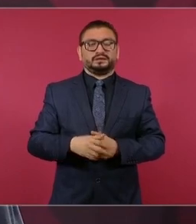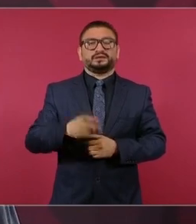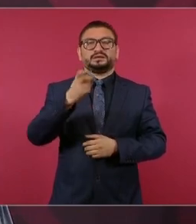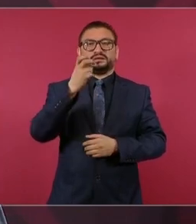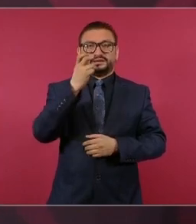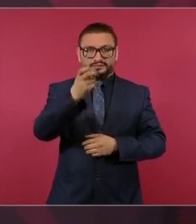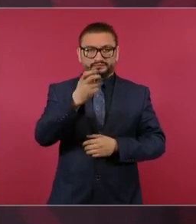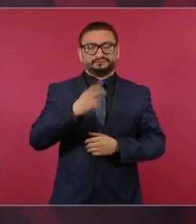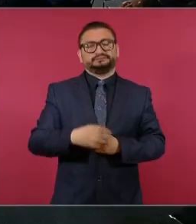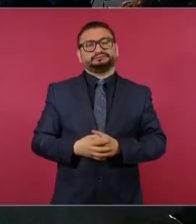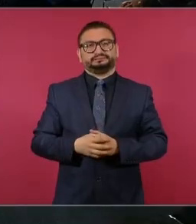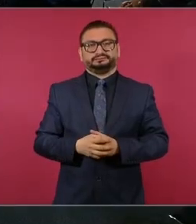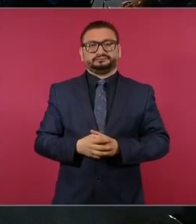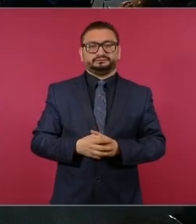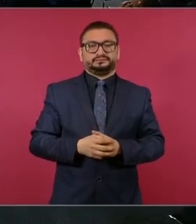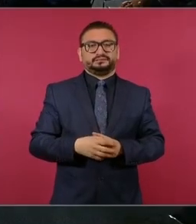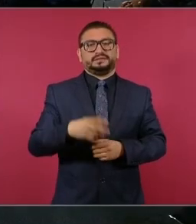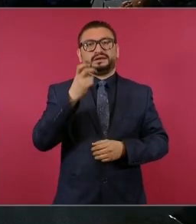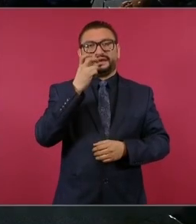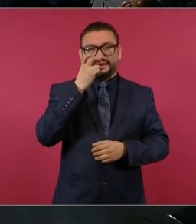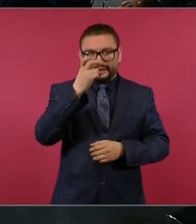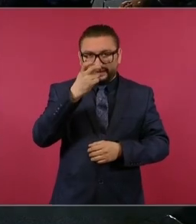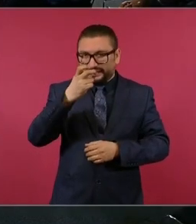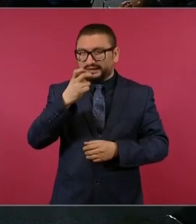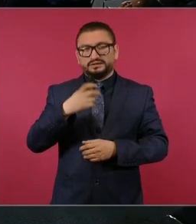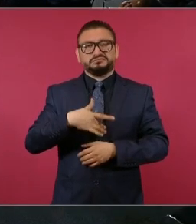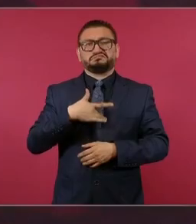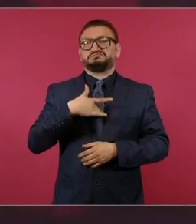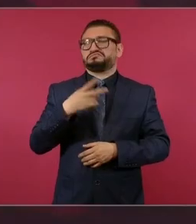Eso es la esencia de todo.